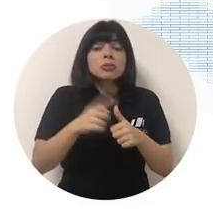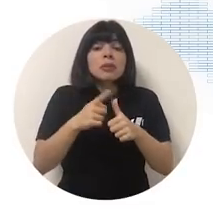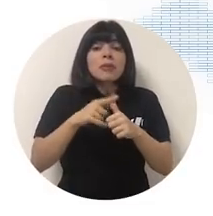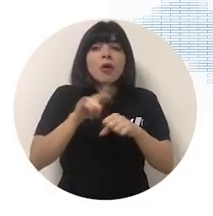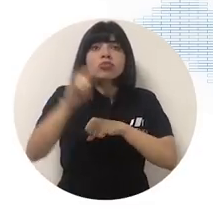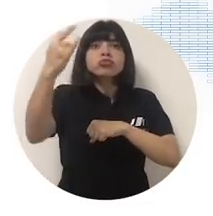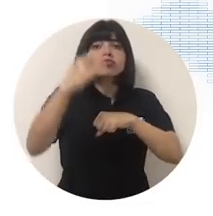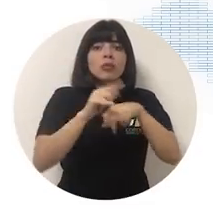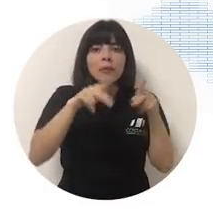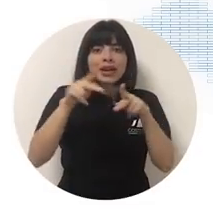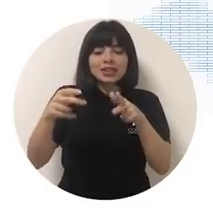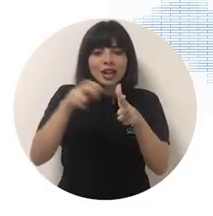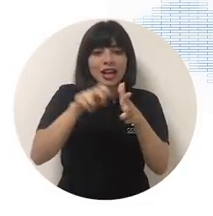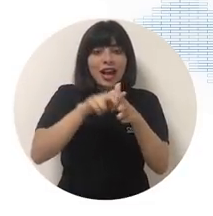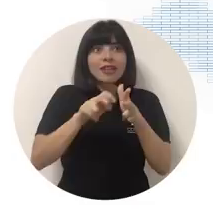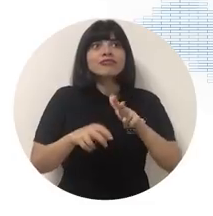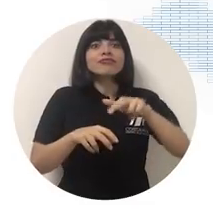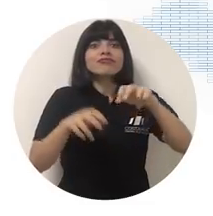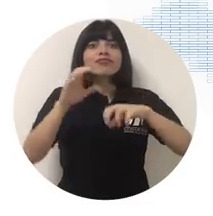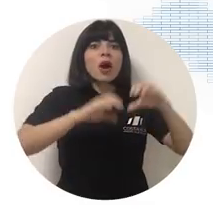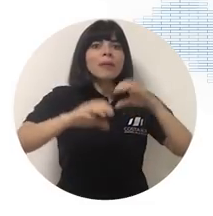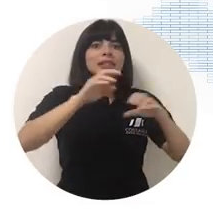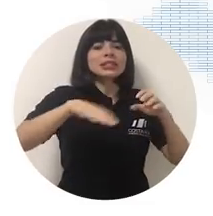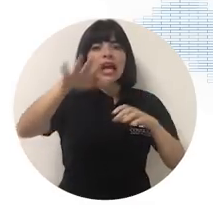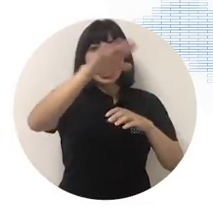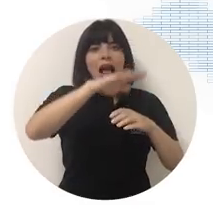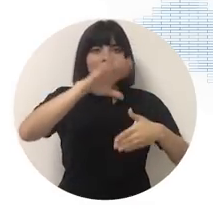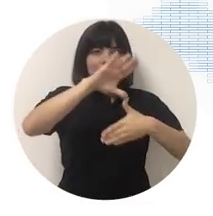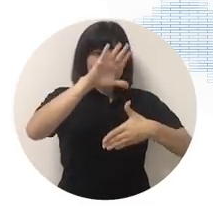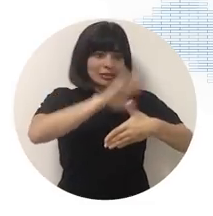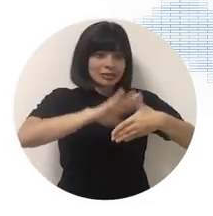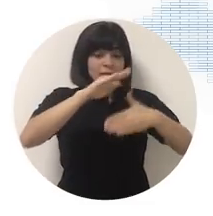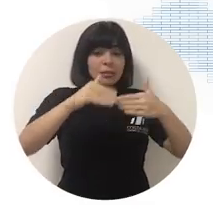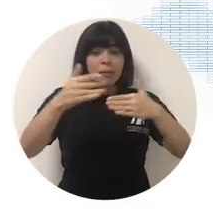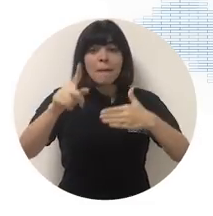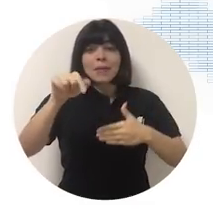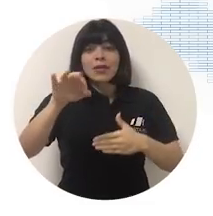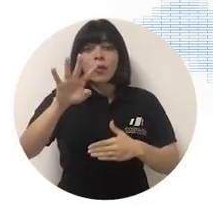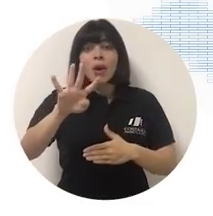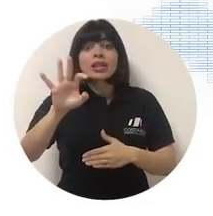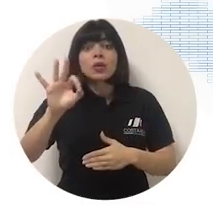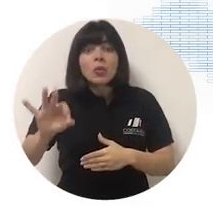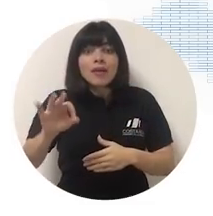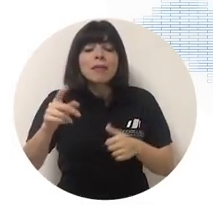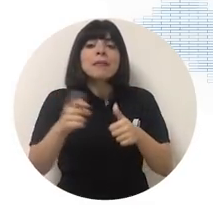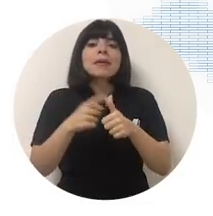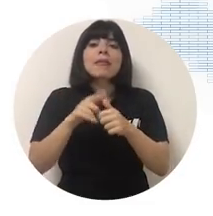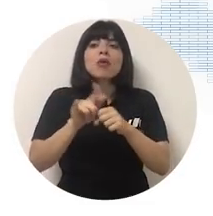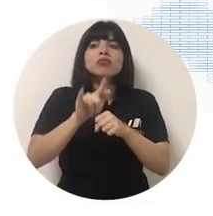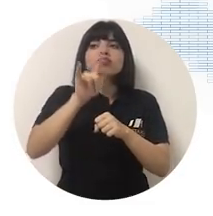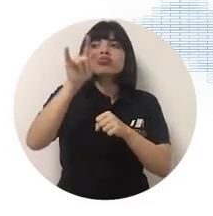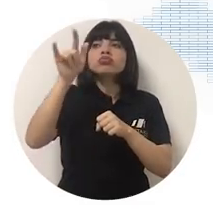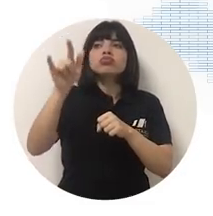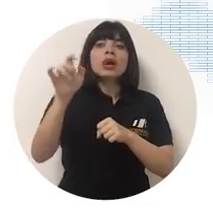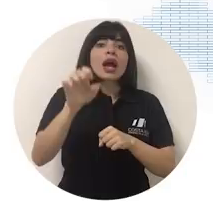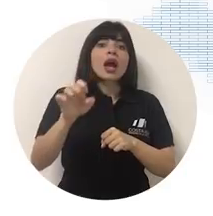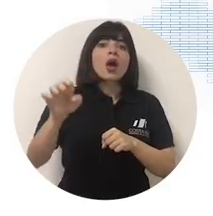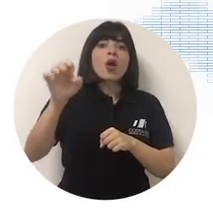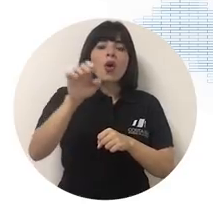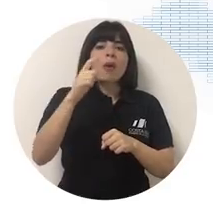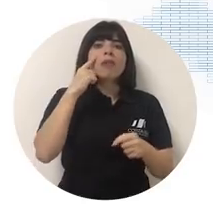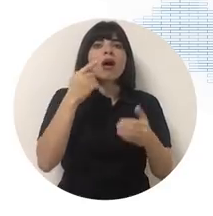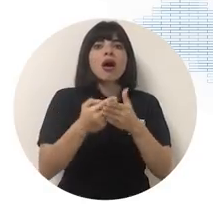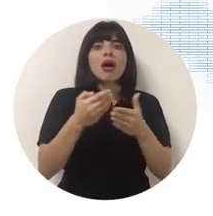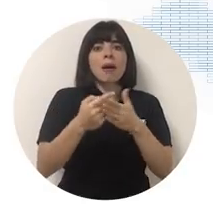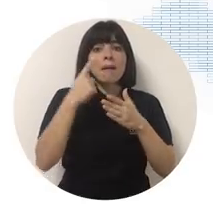vuelos comerciales dentro del continente entran en operación y en 1949 se dan los primeros vuelos a Europa, evidenciando ya